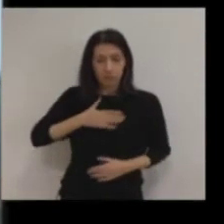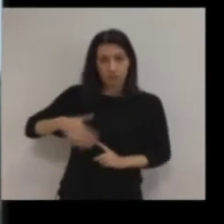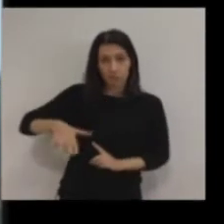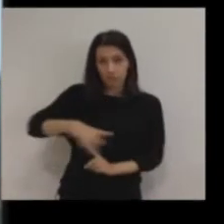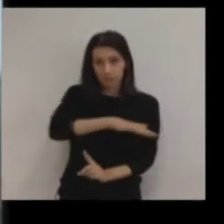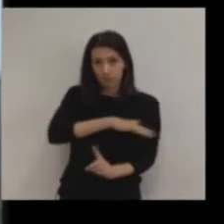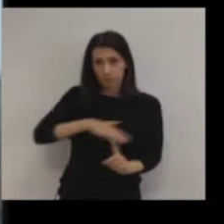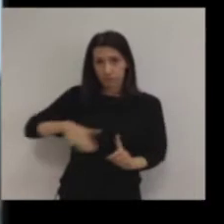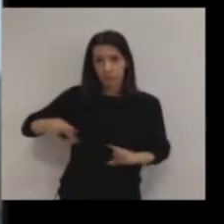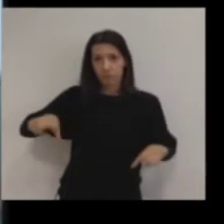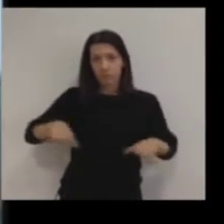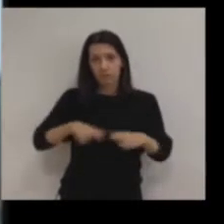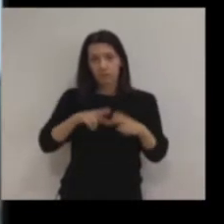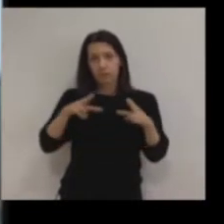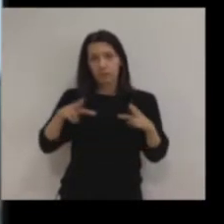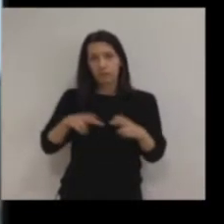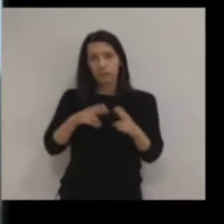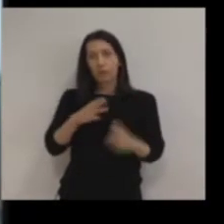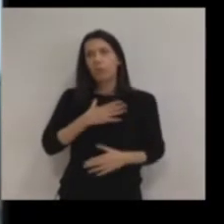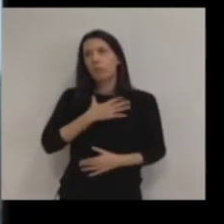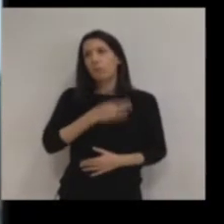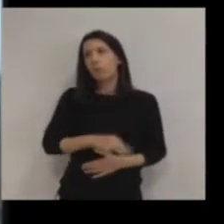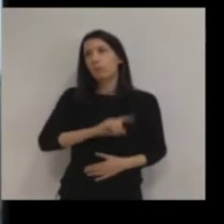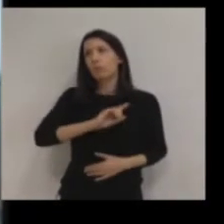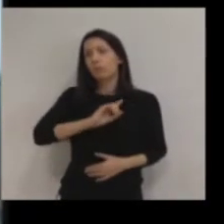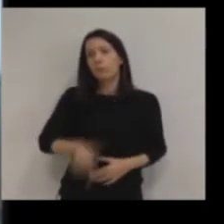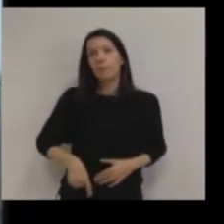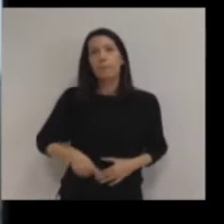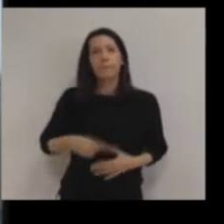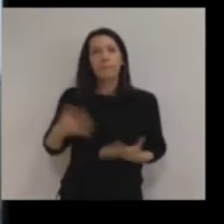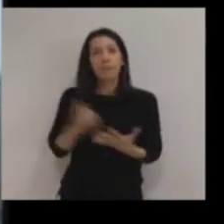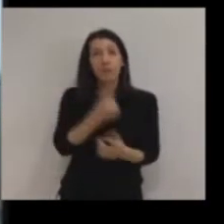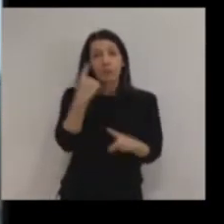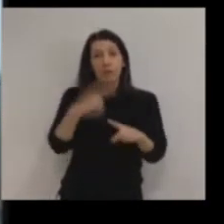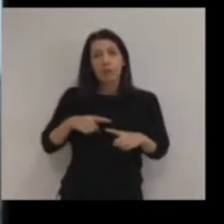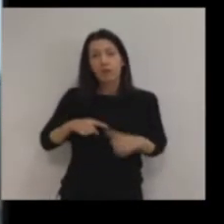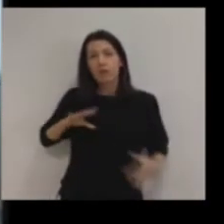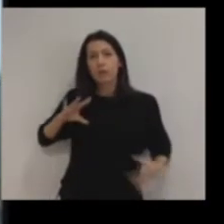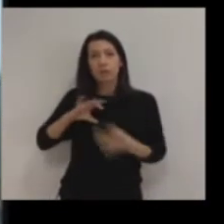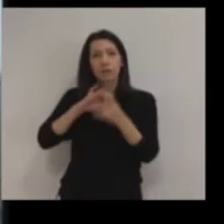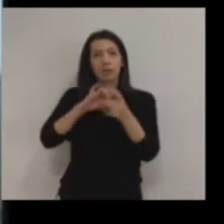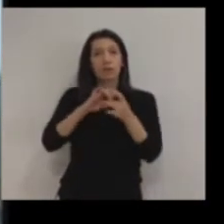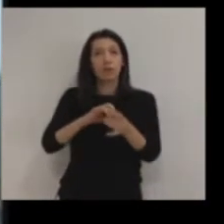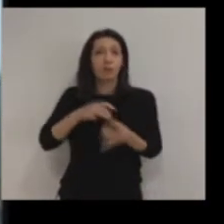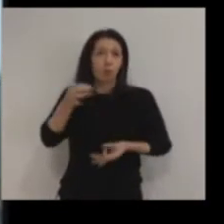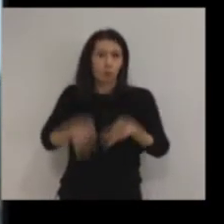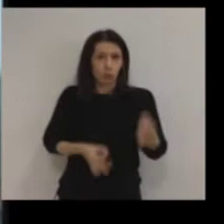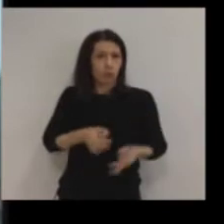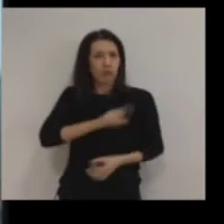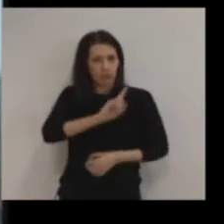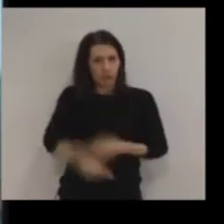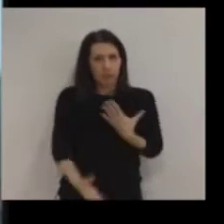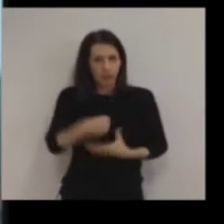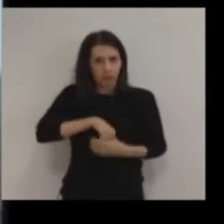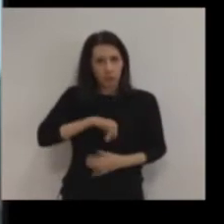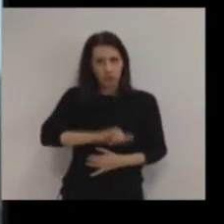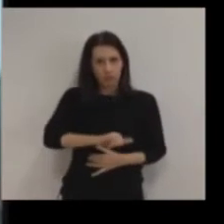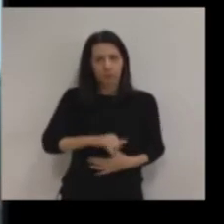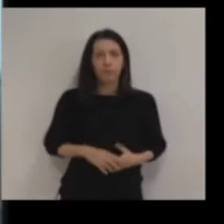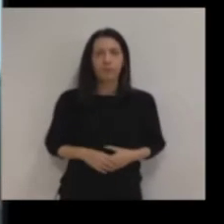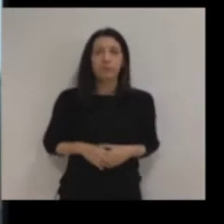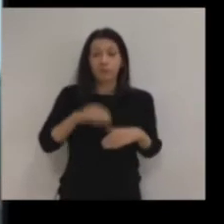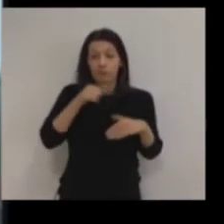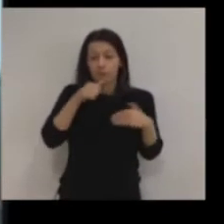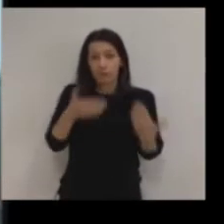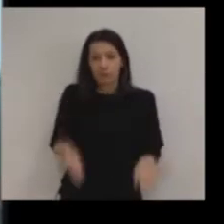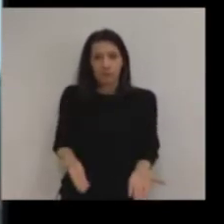dentro del entorno social podríamos encuadrarlo también todo aquello relacionado con la justicia. Hoy en